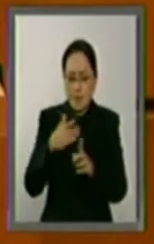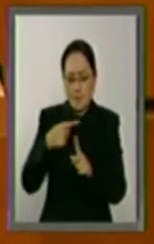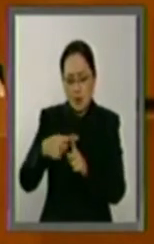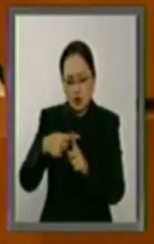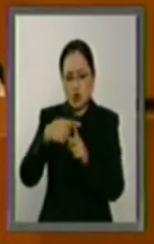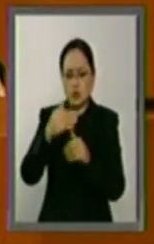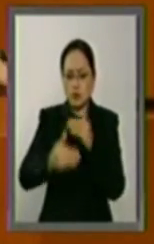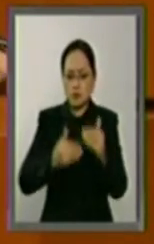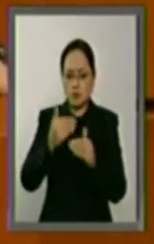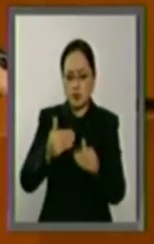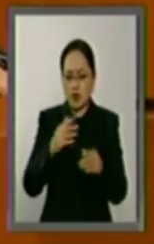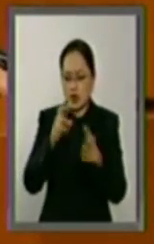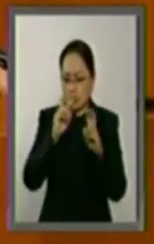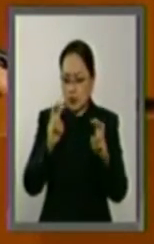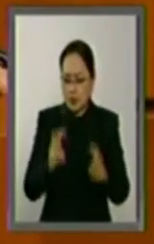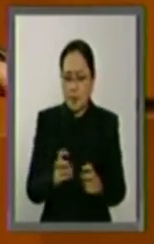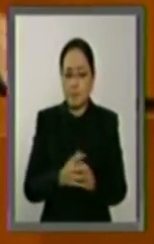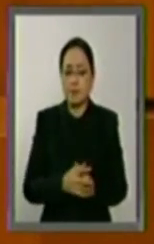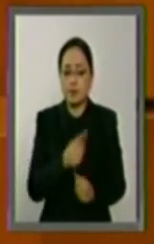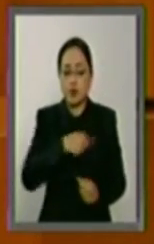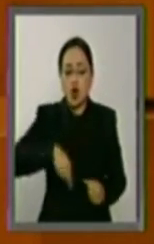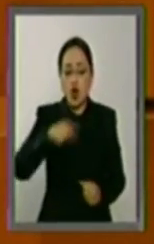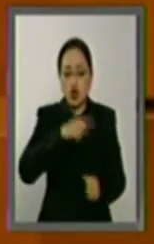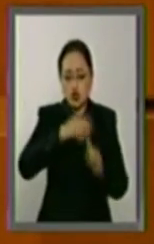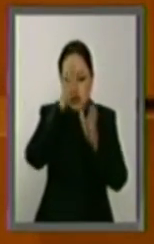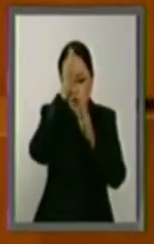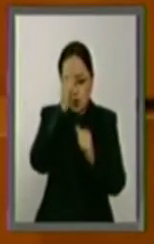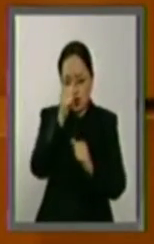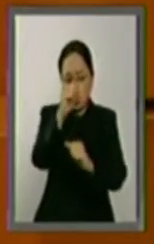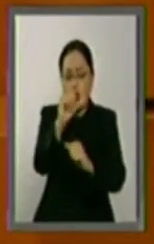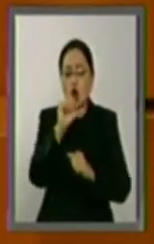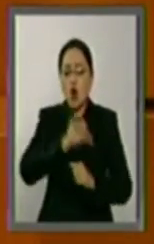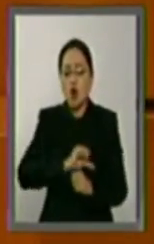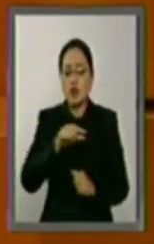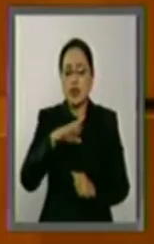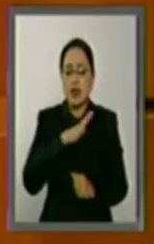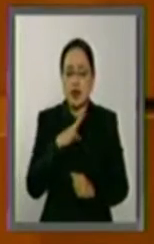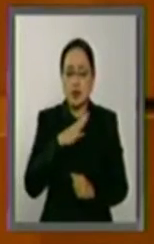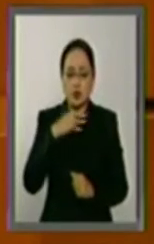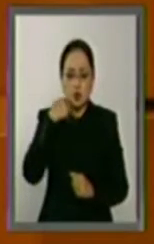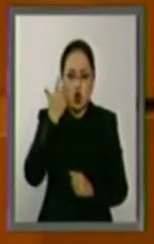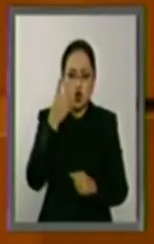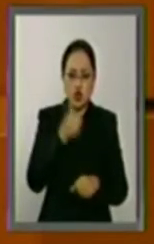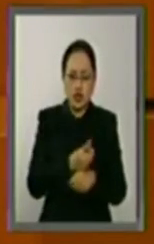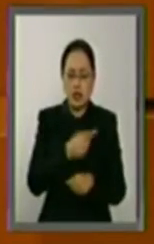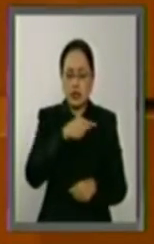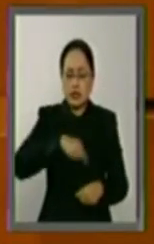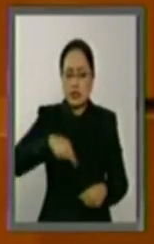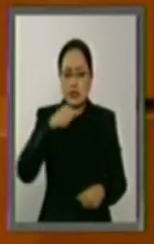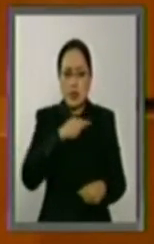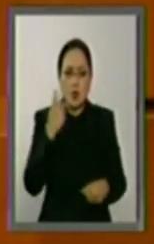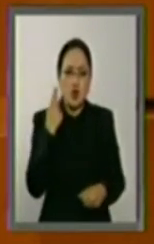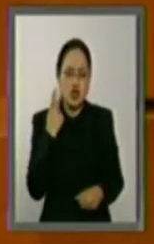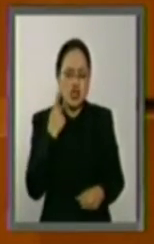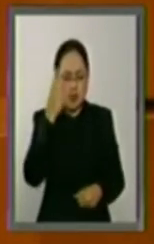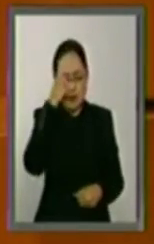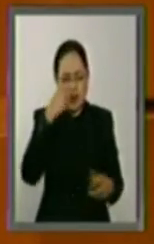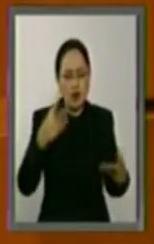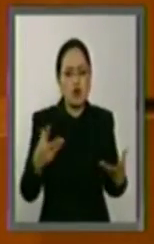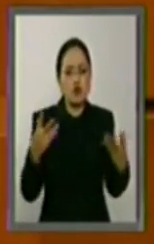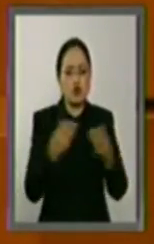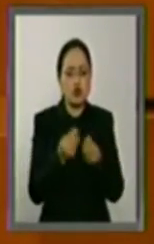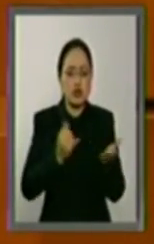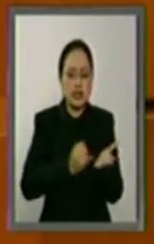las cosas, con el acuerdo de todos. Hoy tenemos la voluntad política de hacerlos juntos. Tuvo